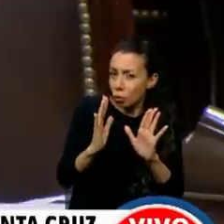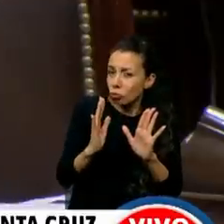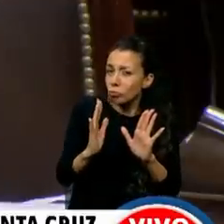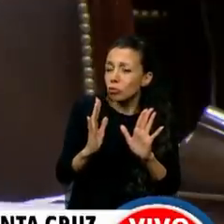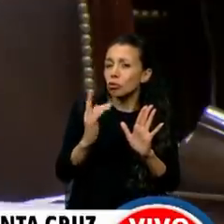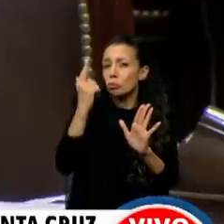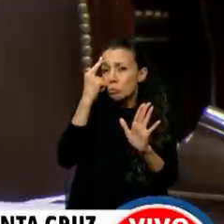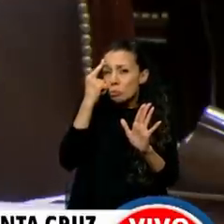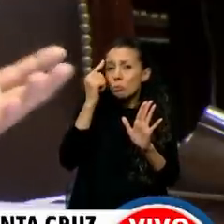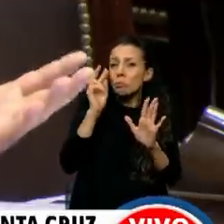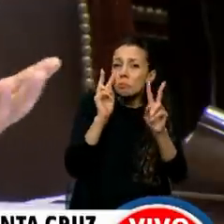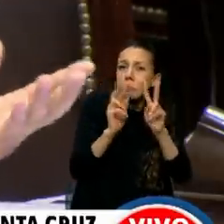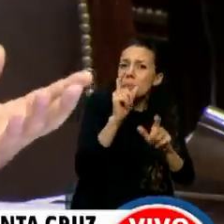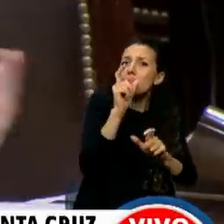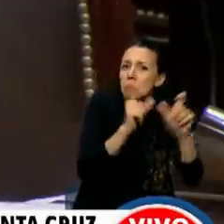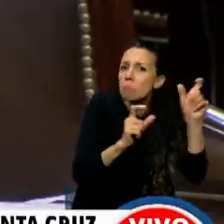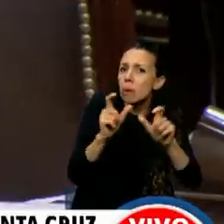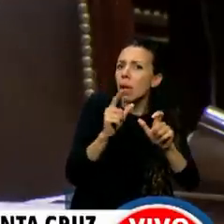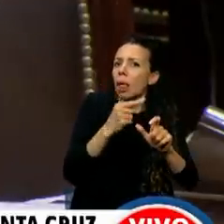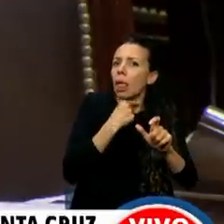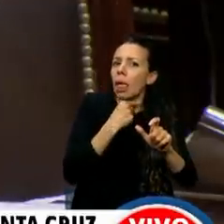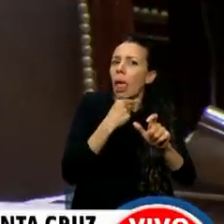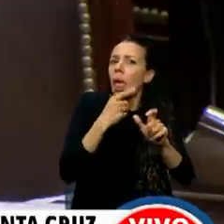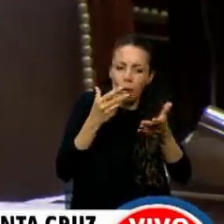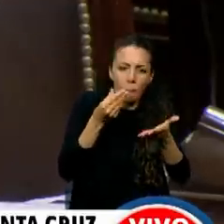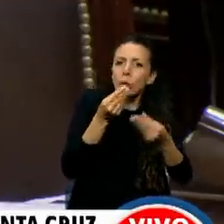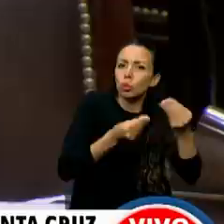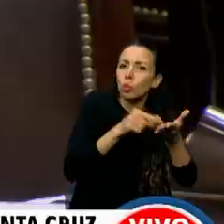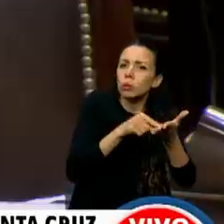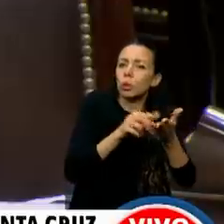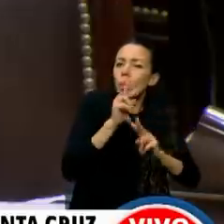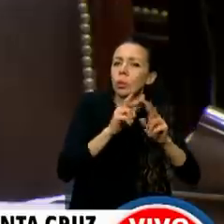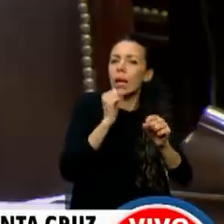trabajar en obras que para nosotros son muy importantes